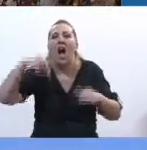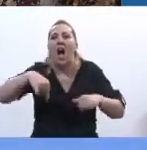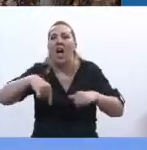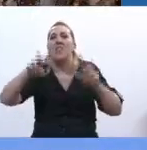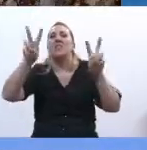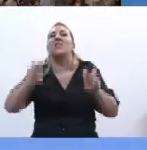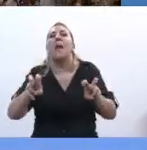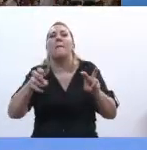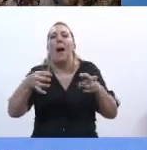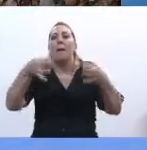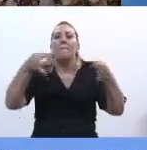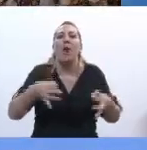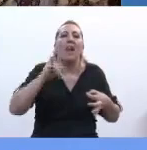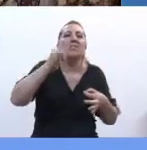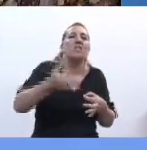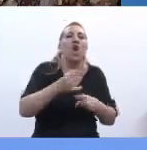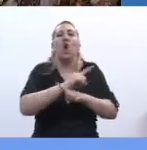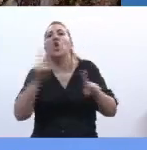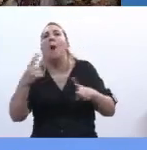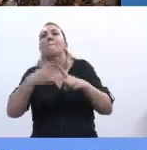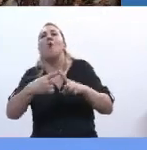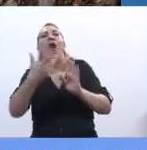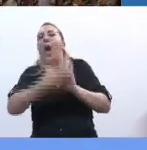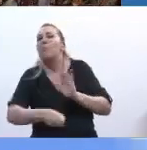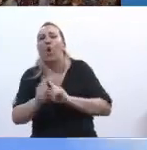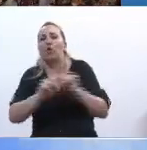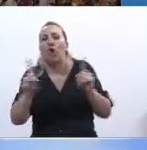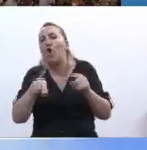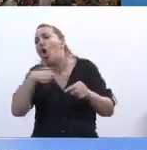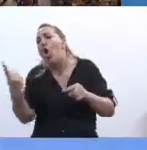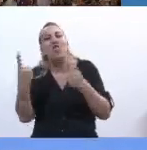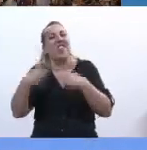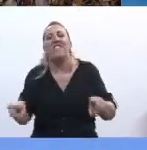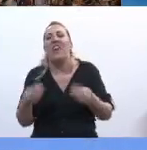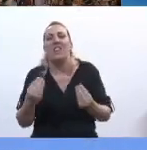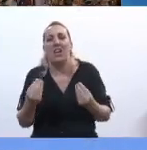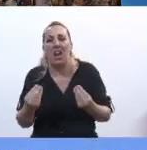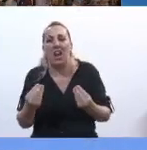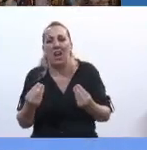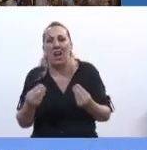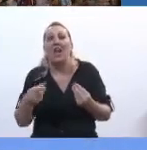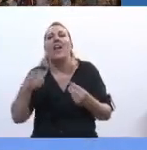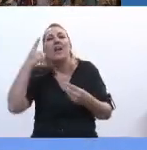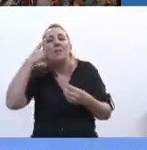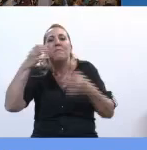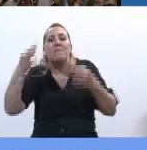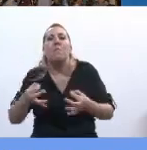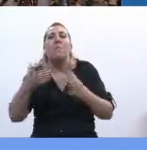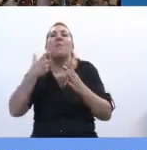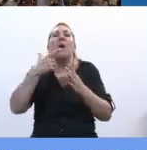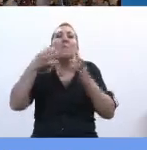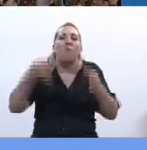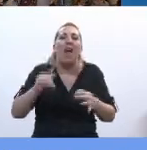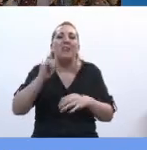licitud moral o no del aborto sino al que está totalmente distinta de la licitud moral o no